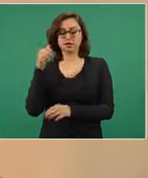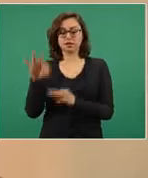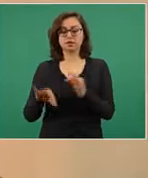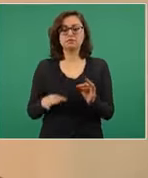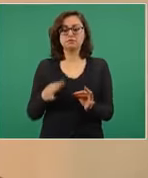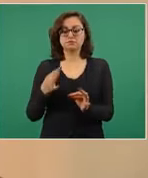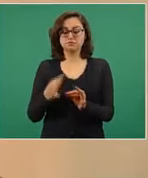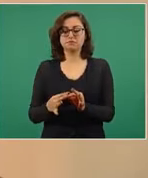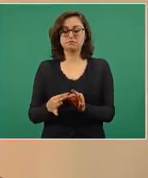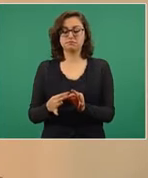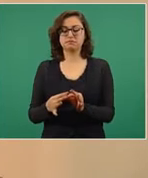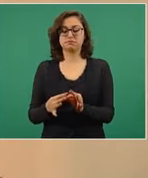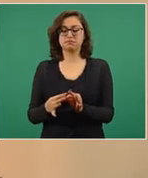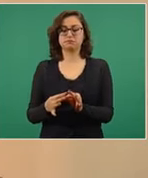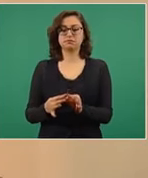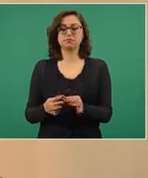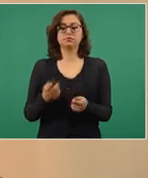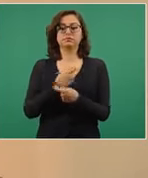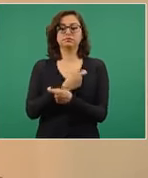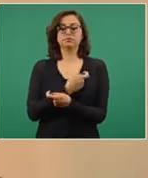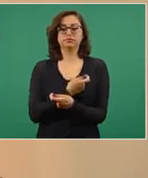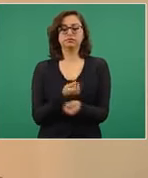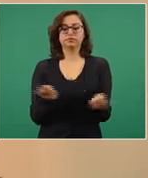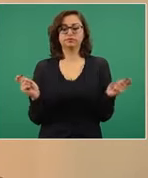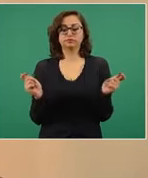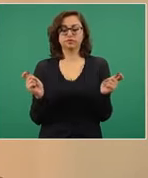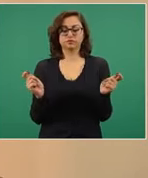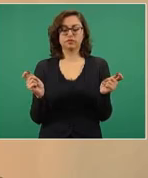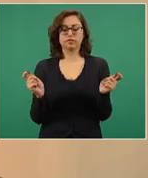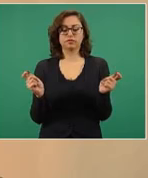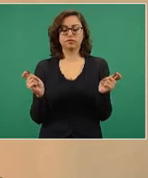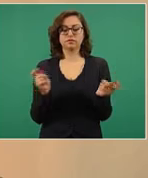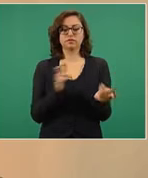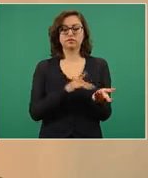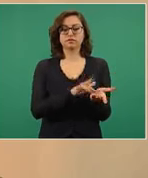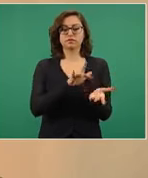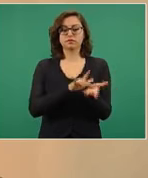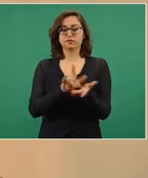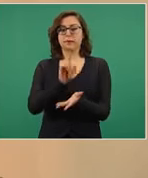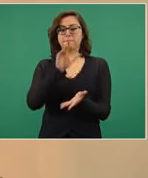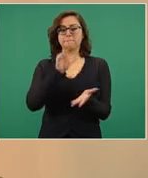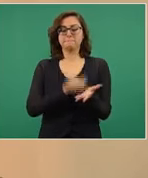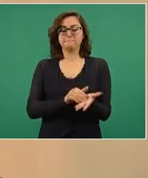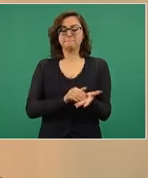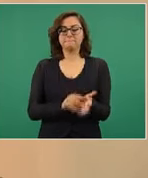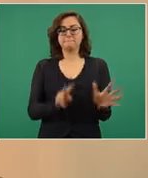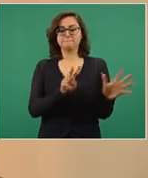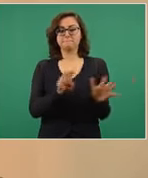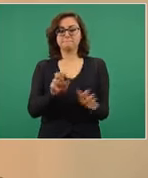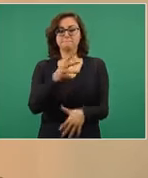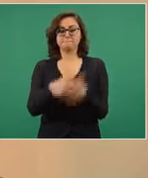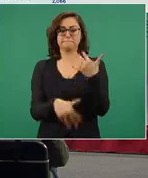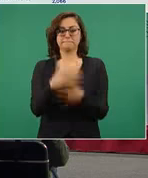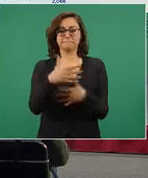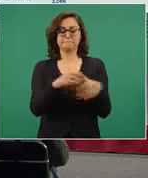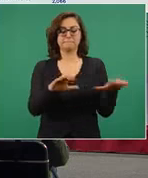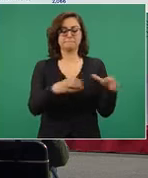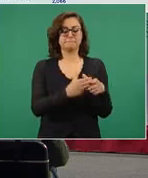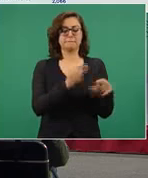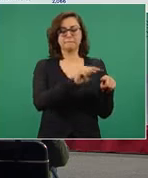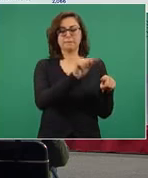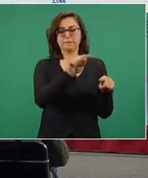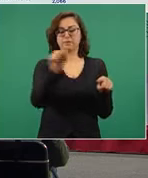tuvimos distribución de este tipo de apoyos en 1,915 comunidades, habiendo